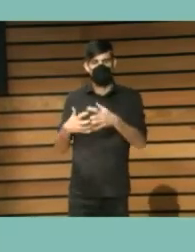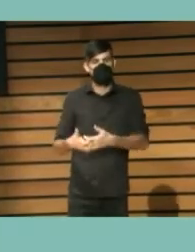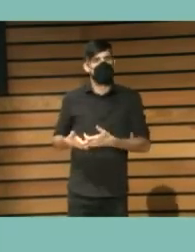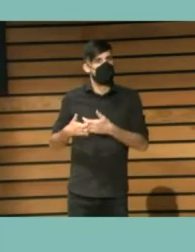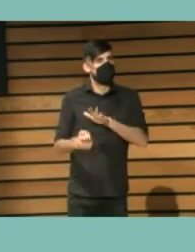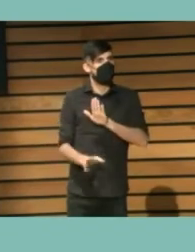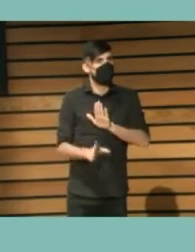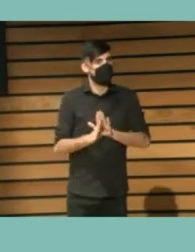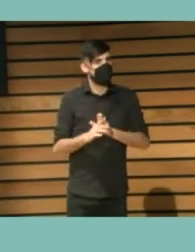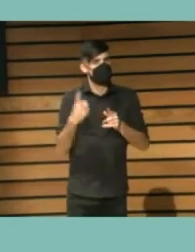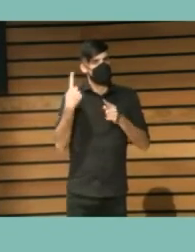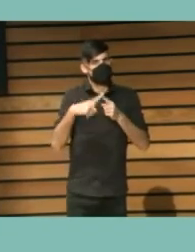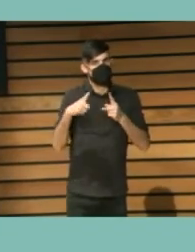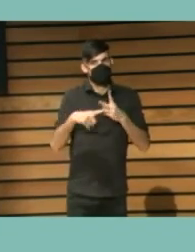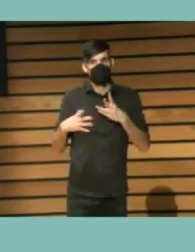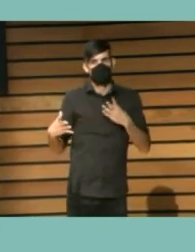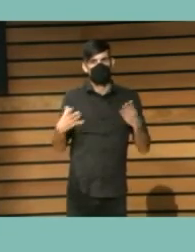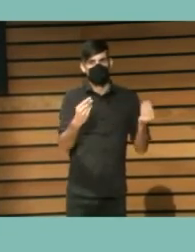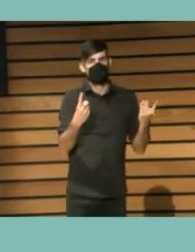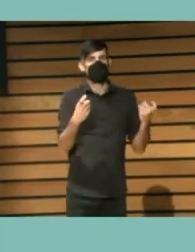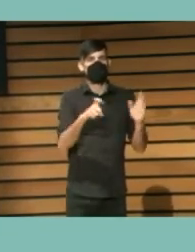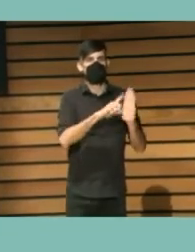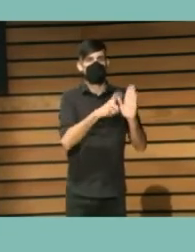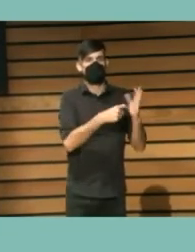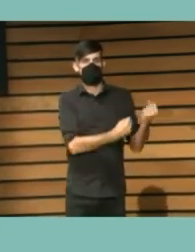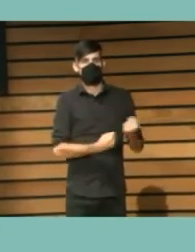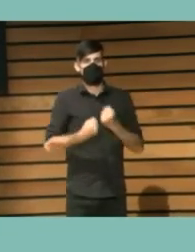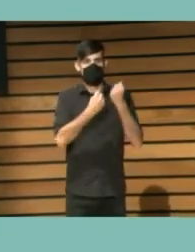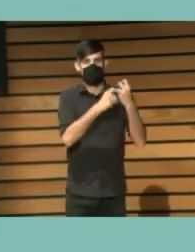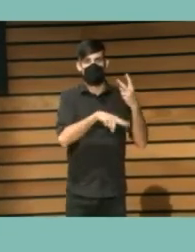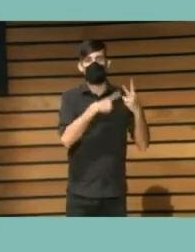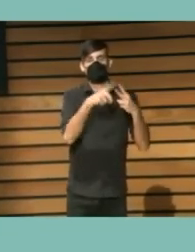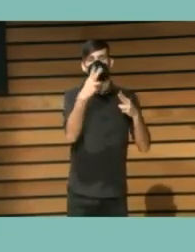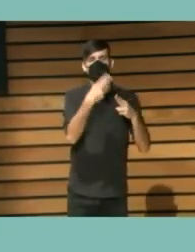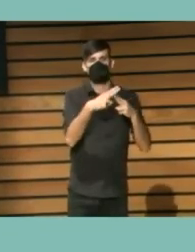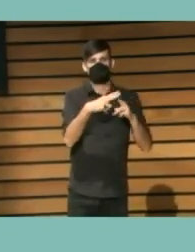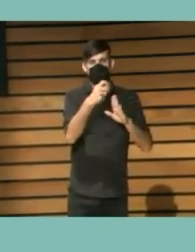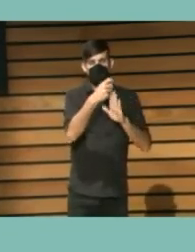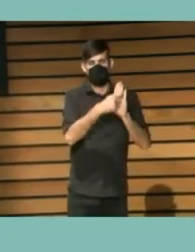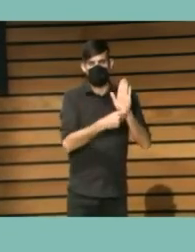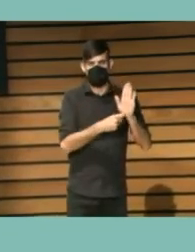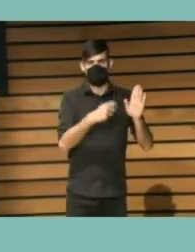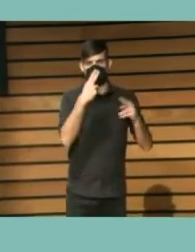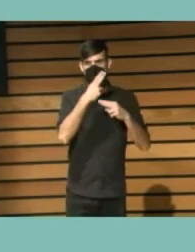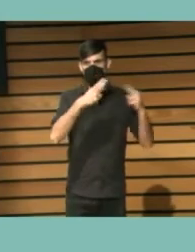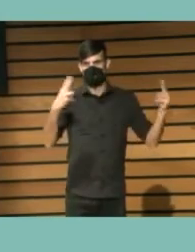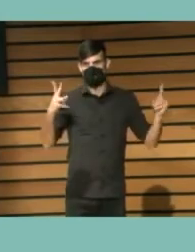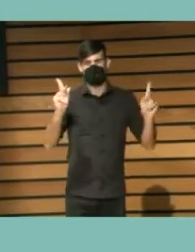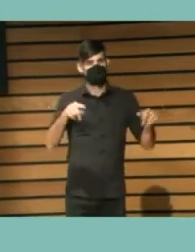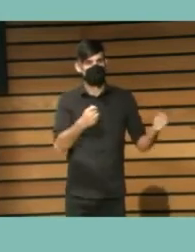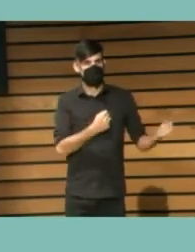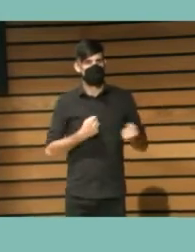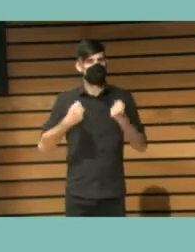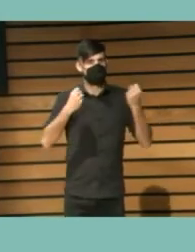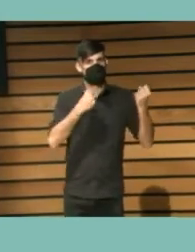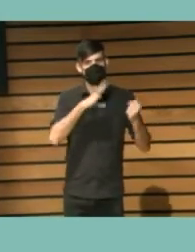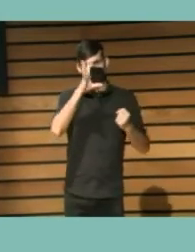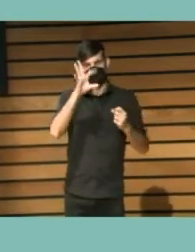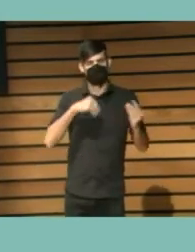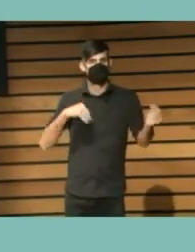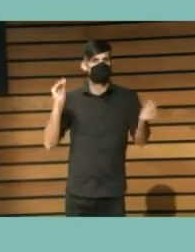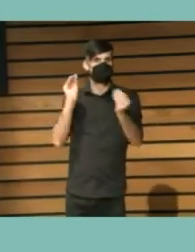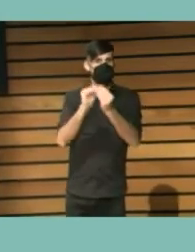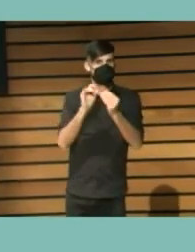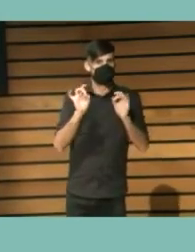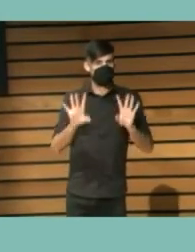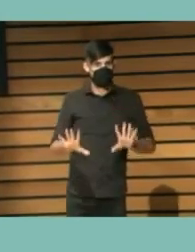tanto, necesitamos un marco legal y necesitamos las políticas públicas que desarrollen ese marco legal. Por lo tanto, yo lo veo aquí como